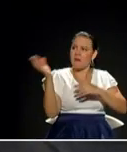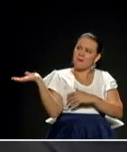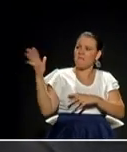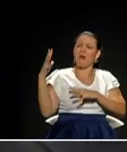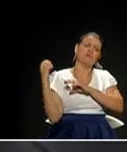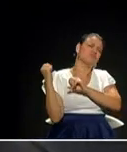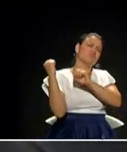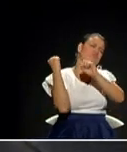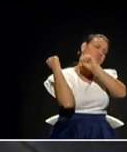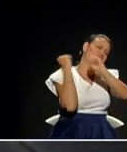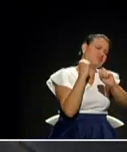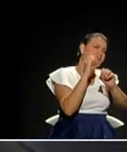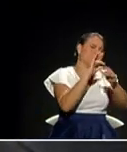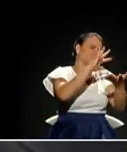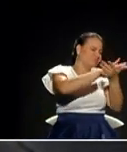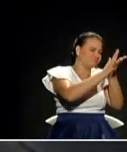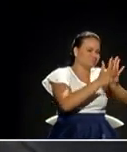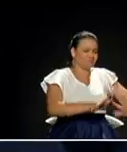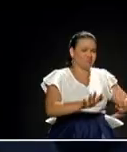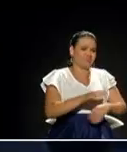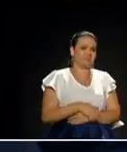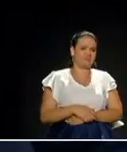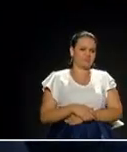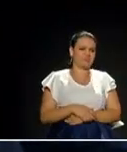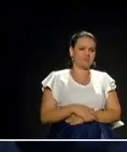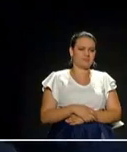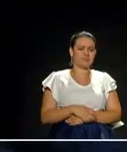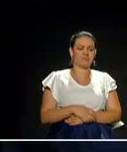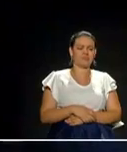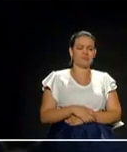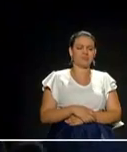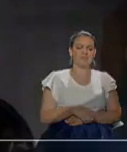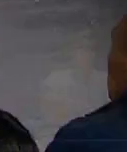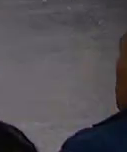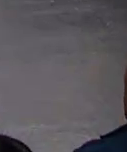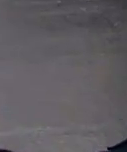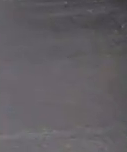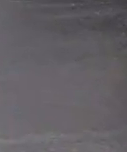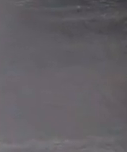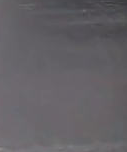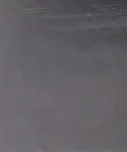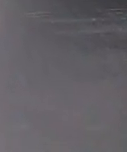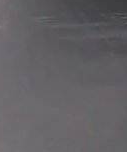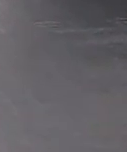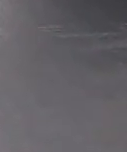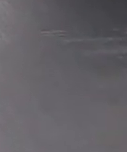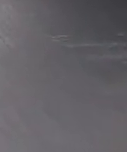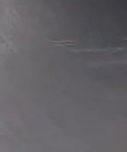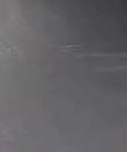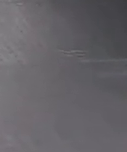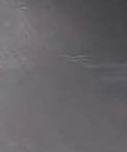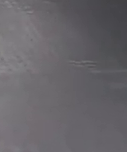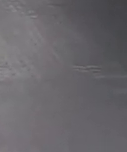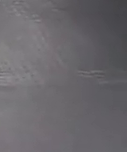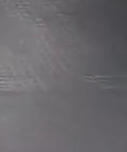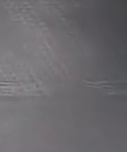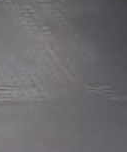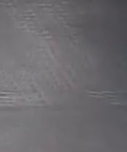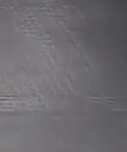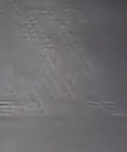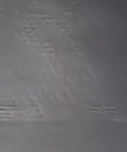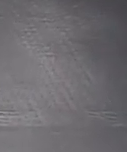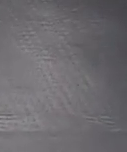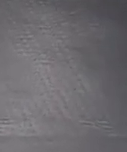parte de una estrategia de seguridad integral para medir gracias al candidato del movimiento medellín avanza la última pregunta de este primer bloque le